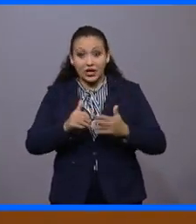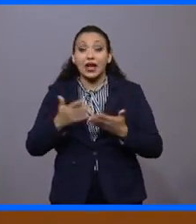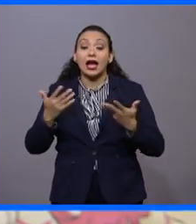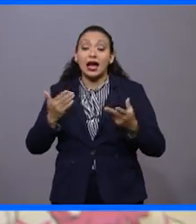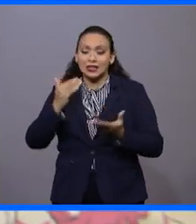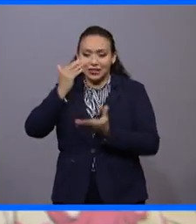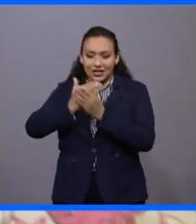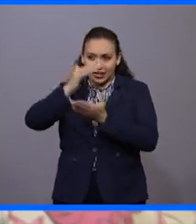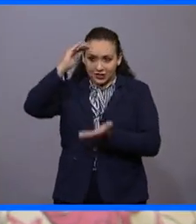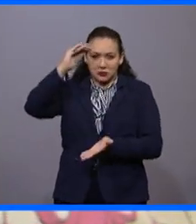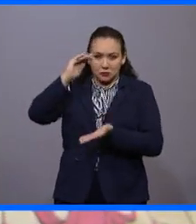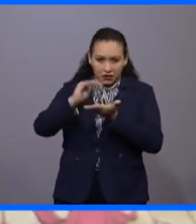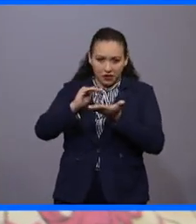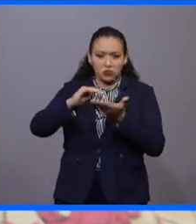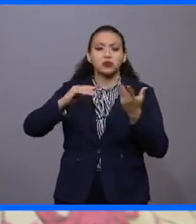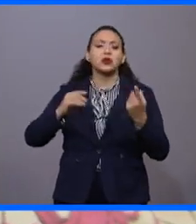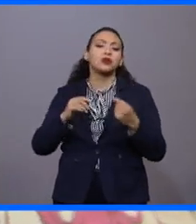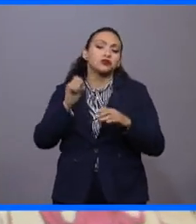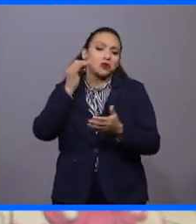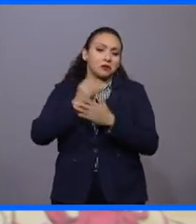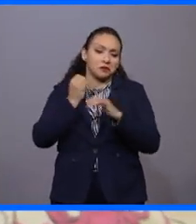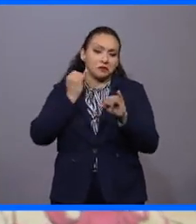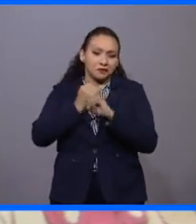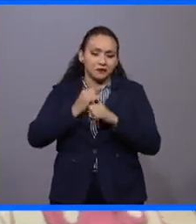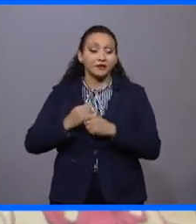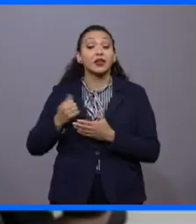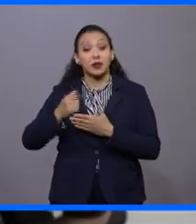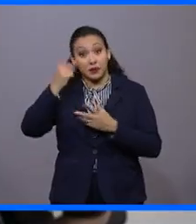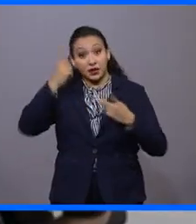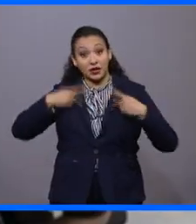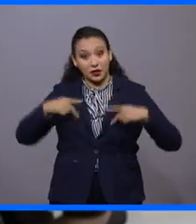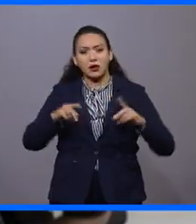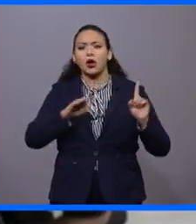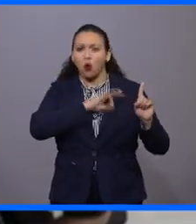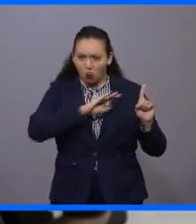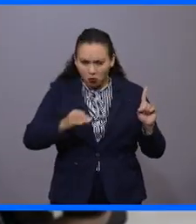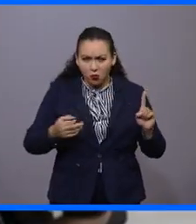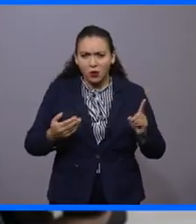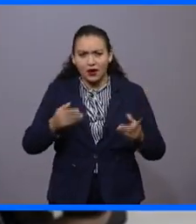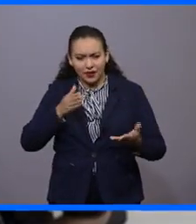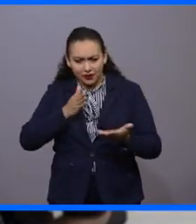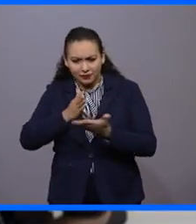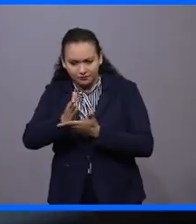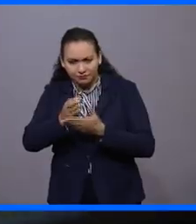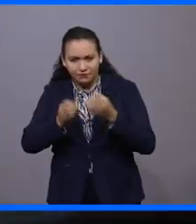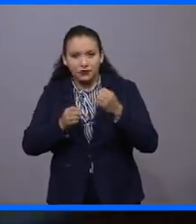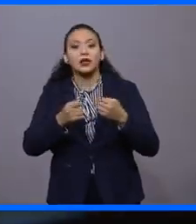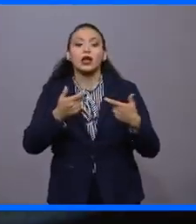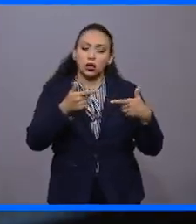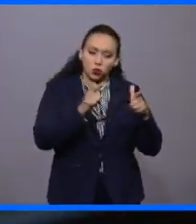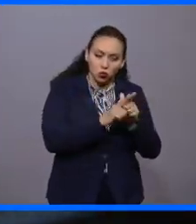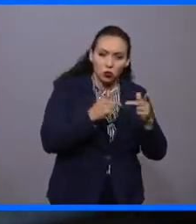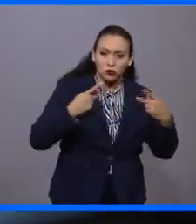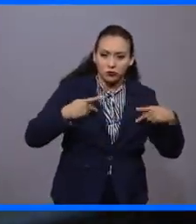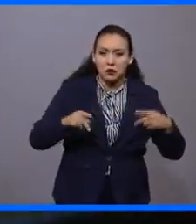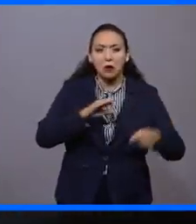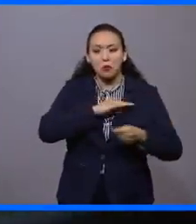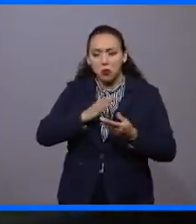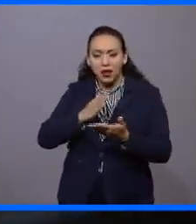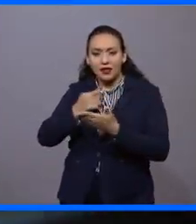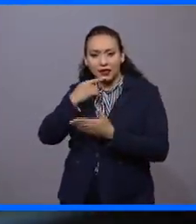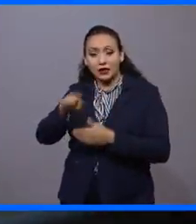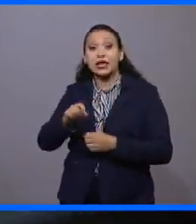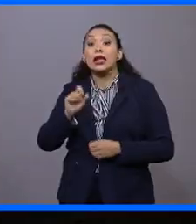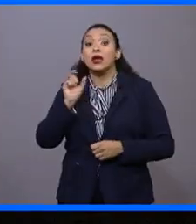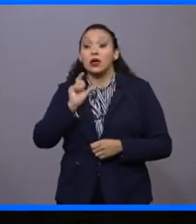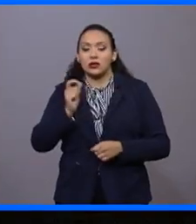expediente electrónico y físico. Garantiza el interés legítimo tanto en lo individual como en lo colectivo, y se mantiene la posibilidad de